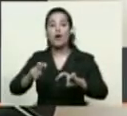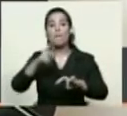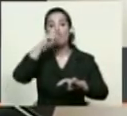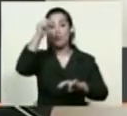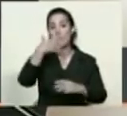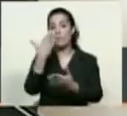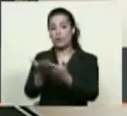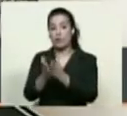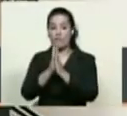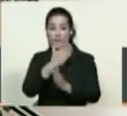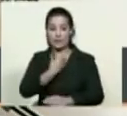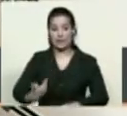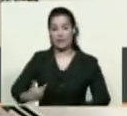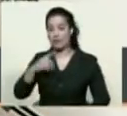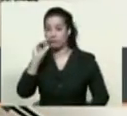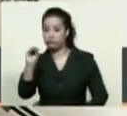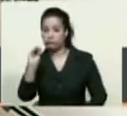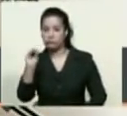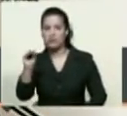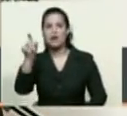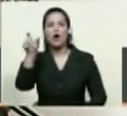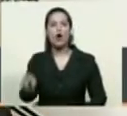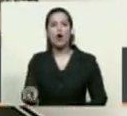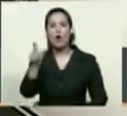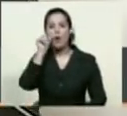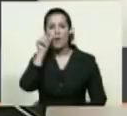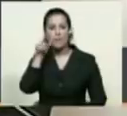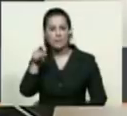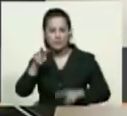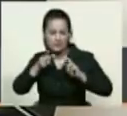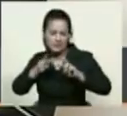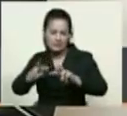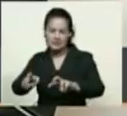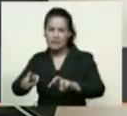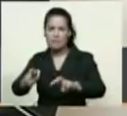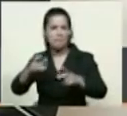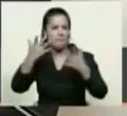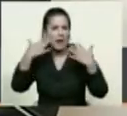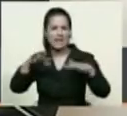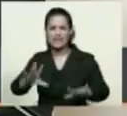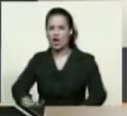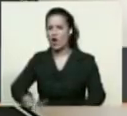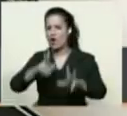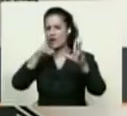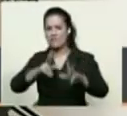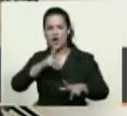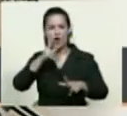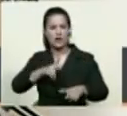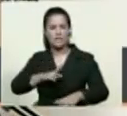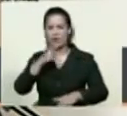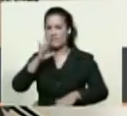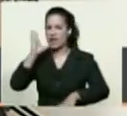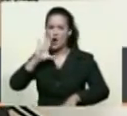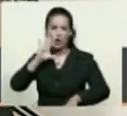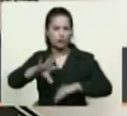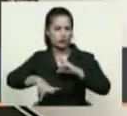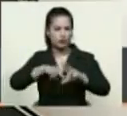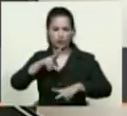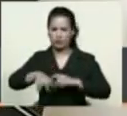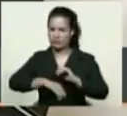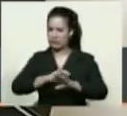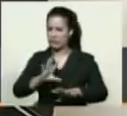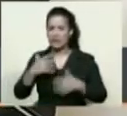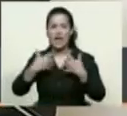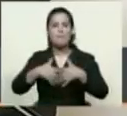presidente Nicolás Maduro arroja, en primer lugar, un caso de espantosa corrupción por parte de los directivos de Citgo Petroleum